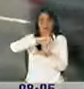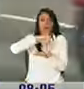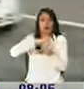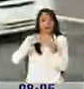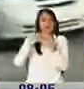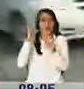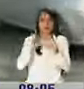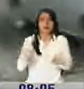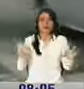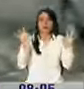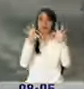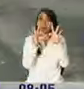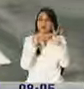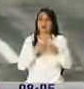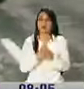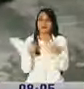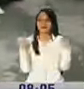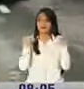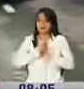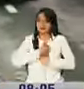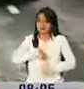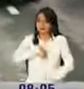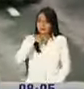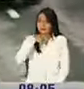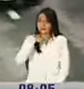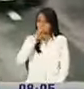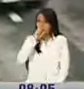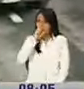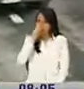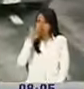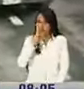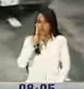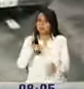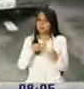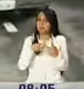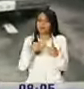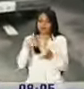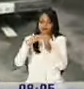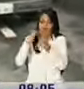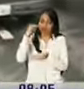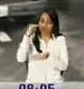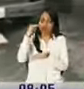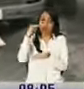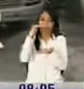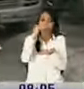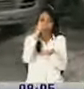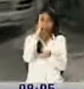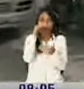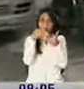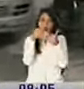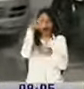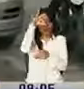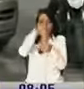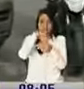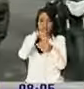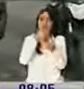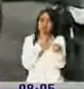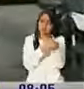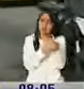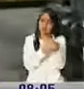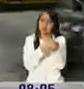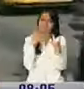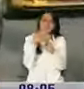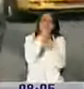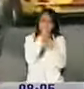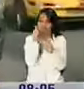importantes y están puestos un chaleco tomate, tienen un recipiente donde con $1 cada uno de nosotros va a apoyar y por supuesto lograremos